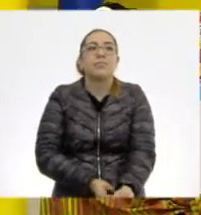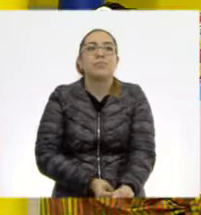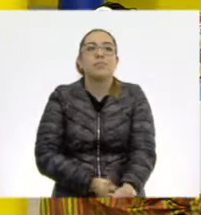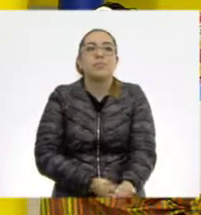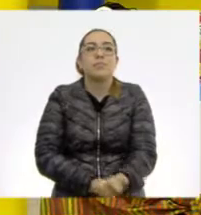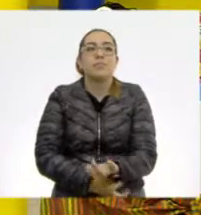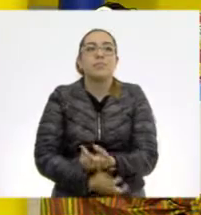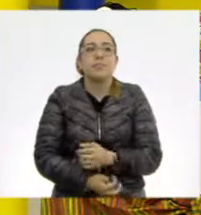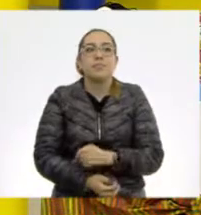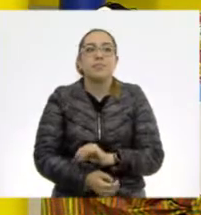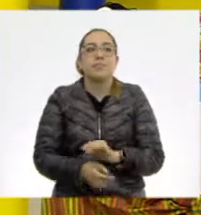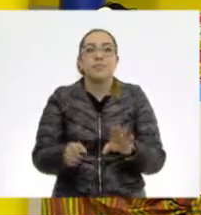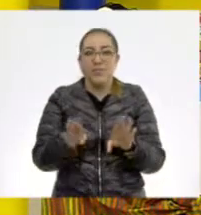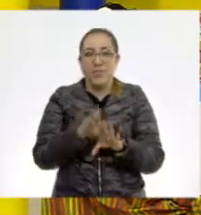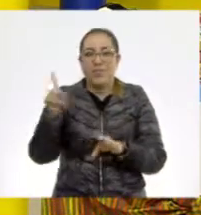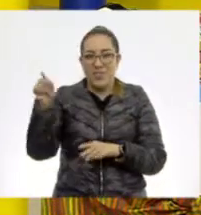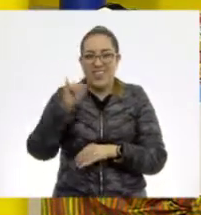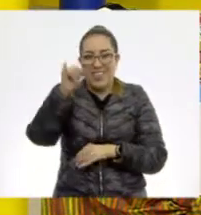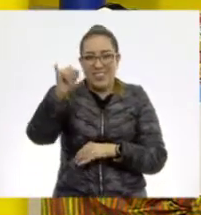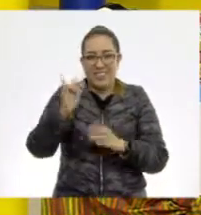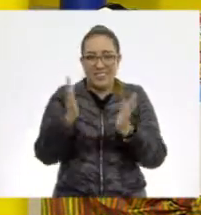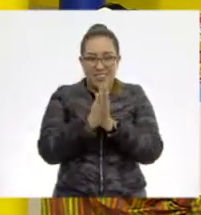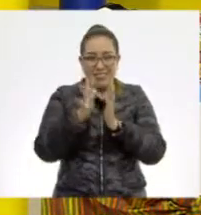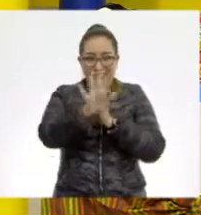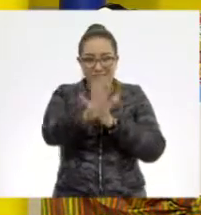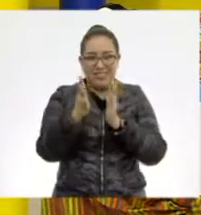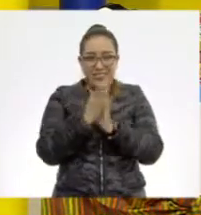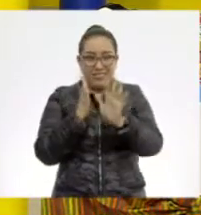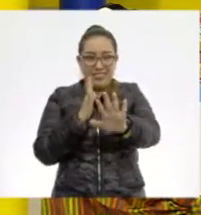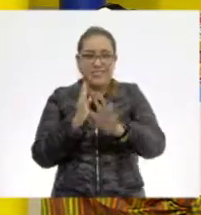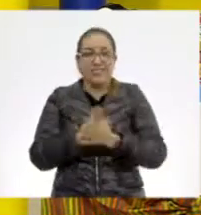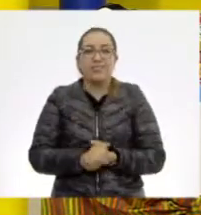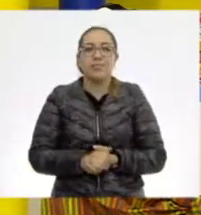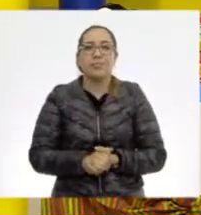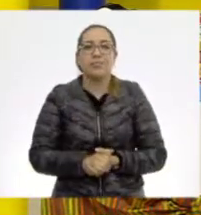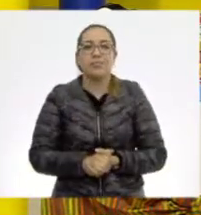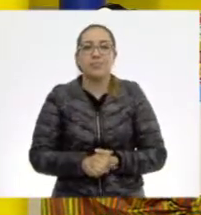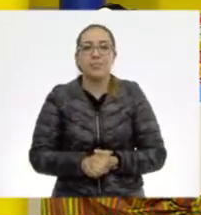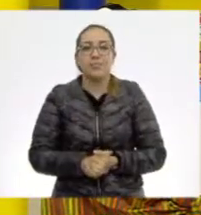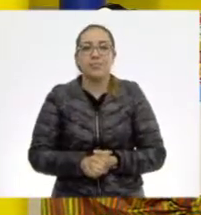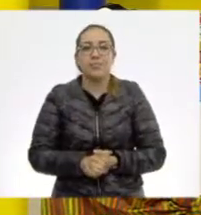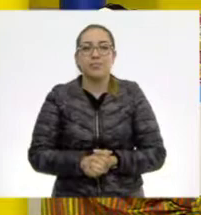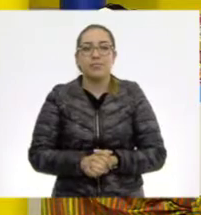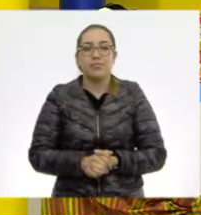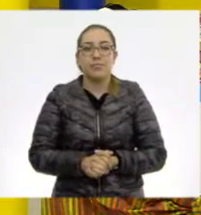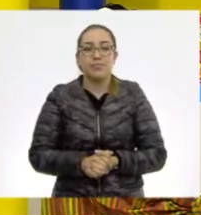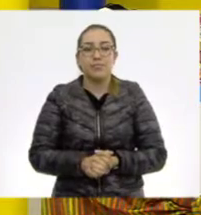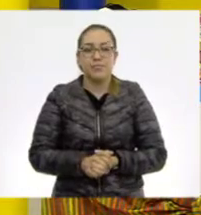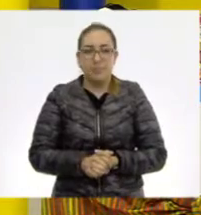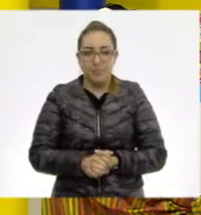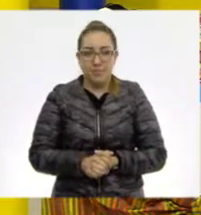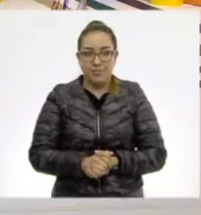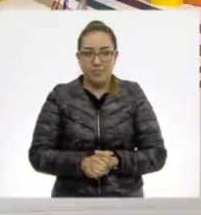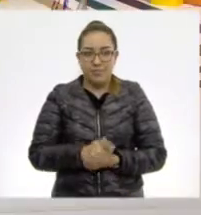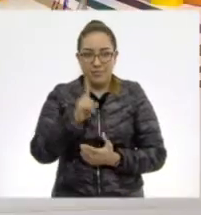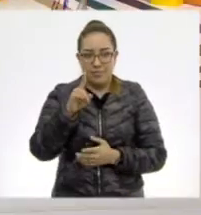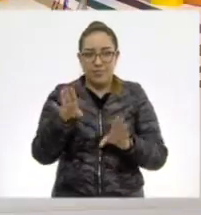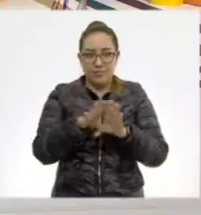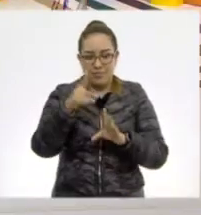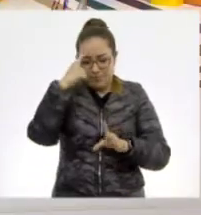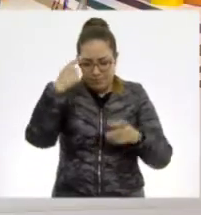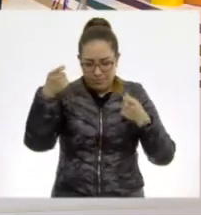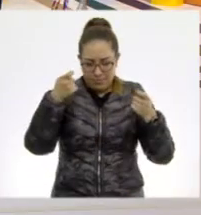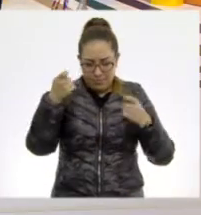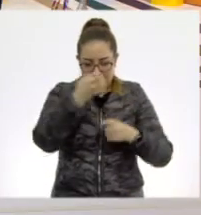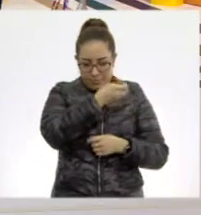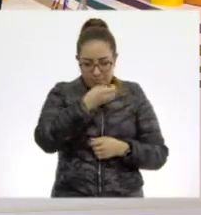Sí. Y así, y luego es así, así, ¿cierto? Exacto. Y lo tenemos y que luego, hacer coordinados. Exacto.